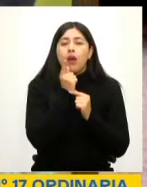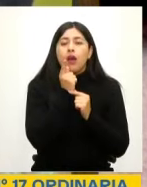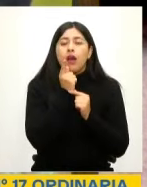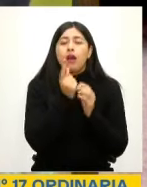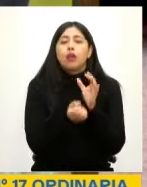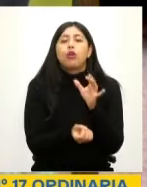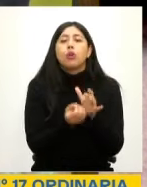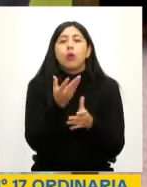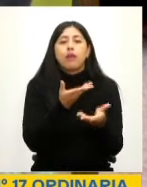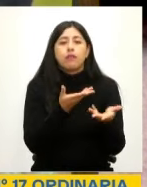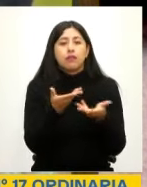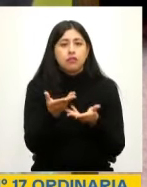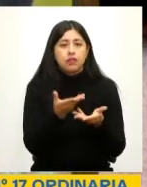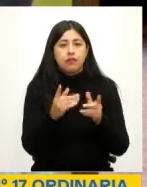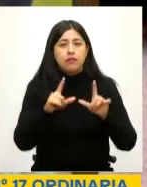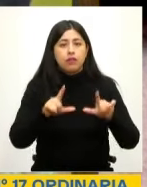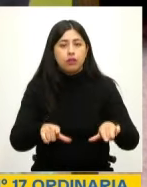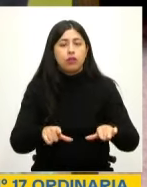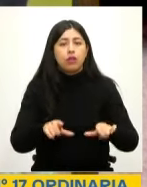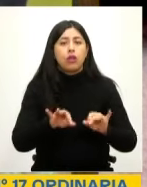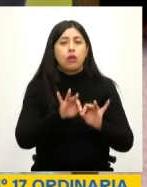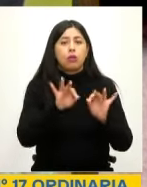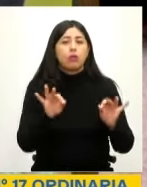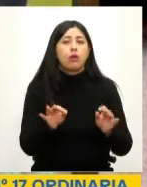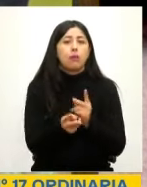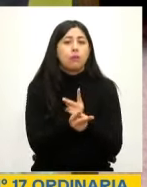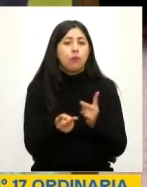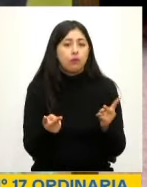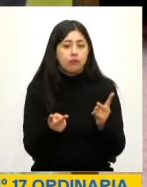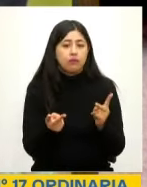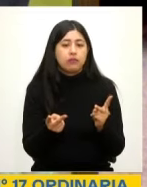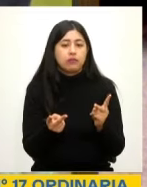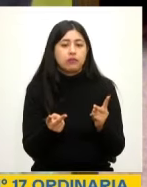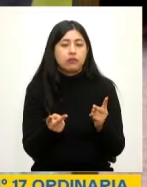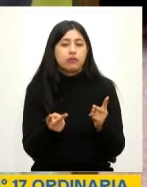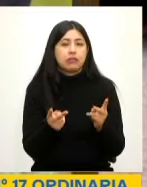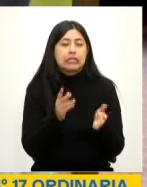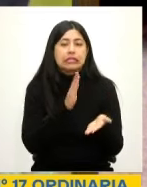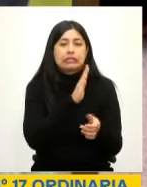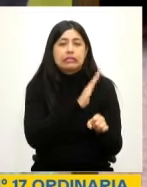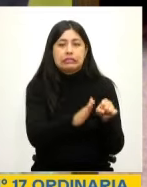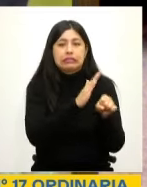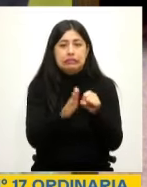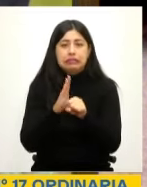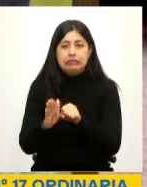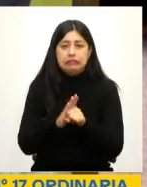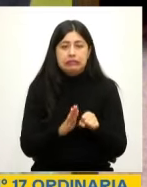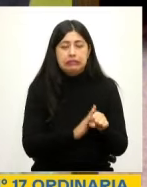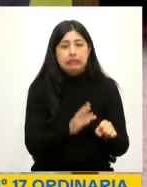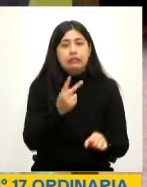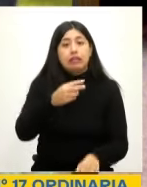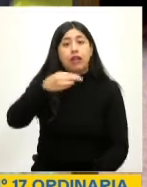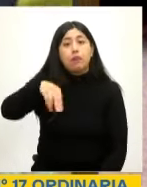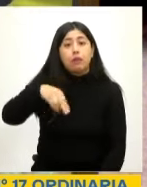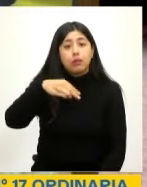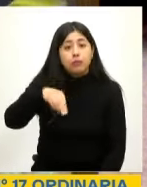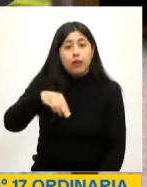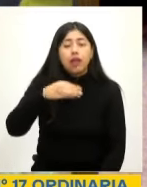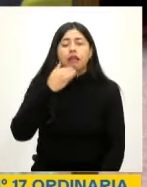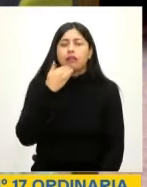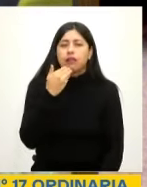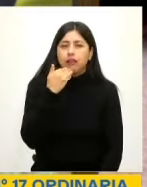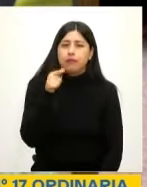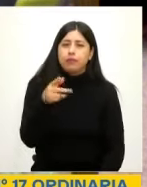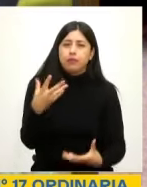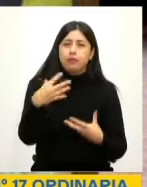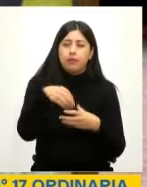nuevos servicios locales de Educación Pública que generan altos despidos en los municipios esto también tiene que ser